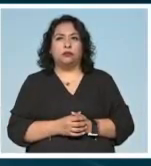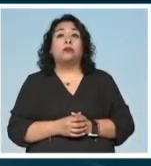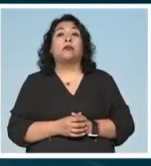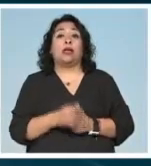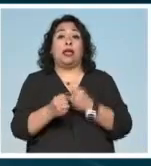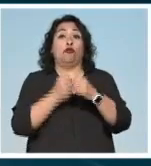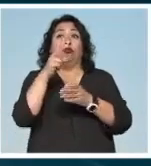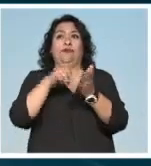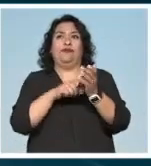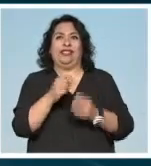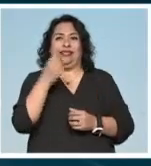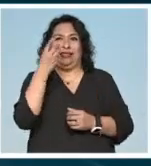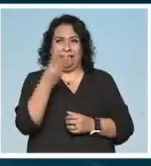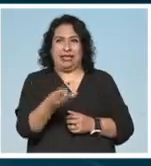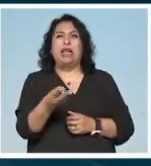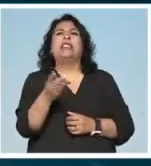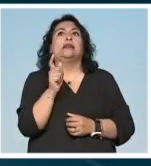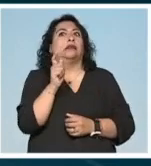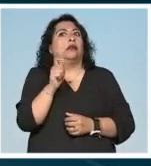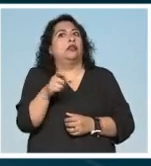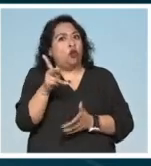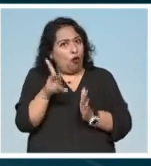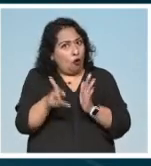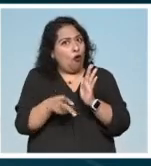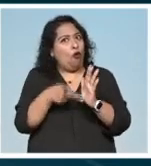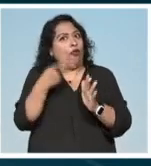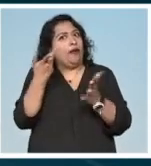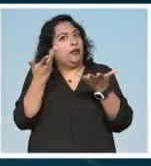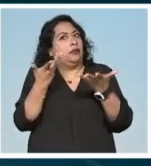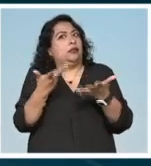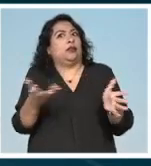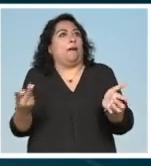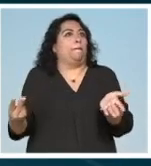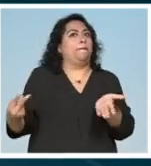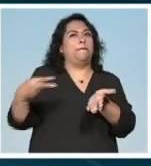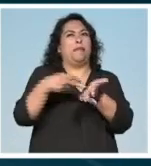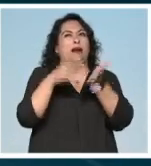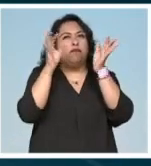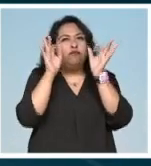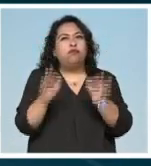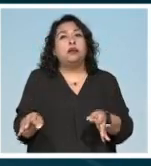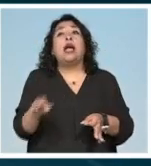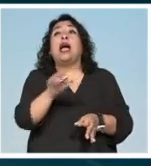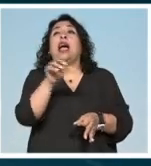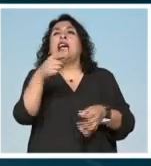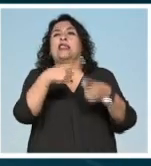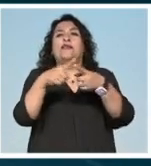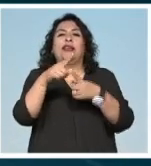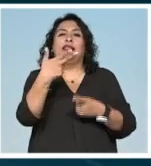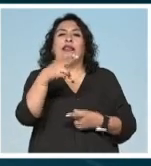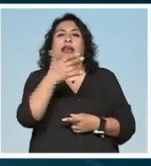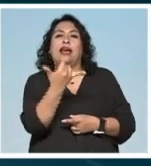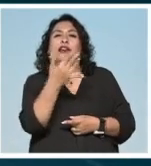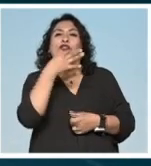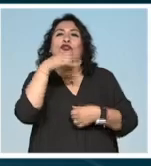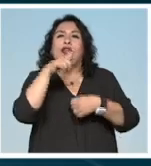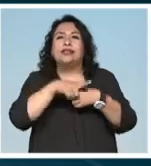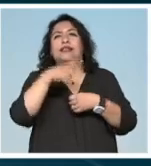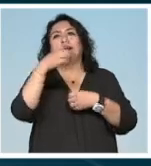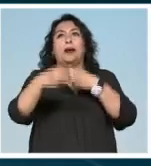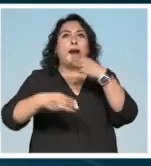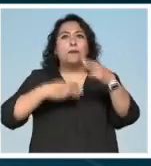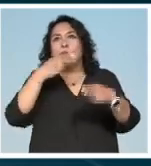El año 2023 significó el regreso definitivo a la presencialidad para los distintos G Festival que se realizan